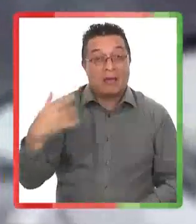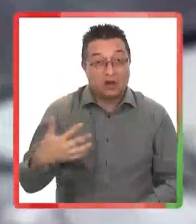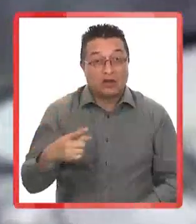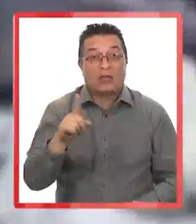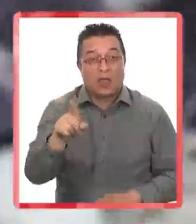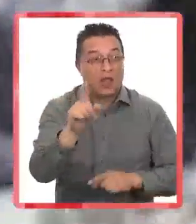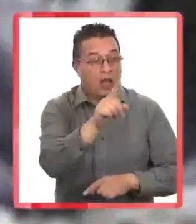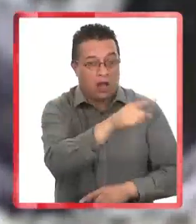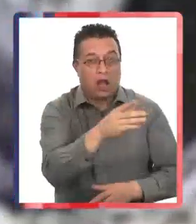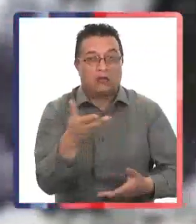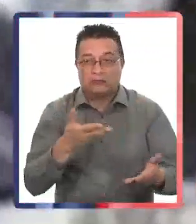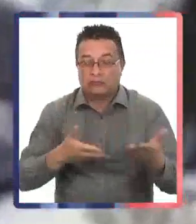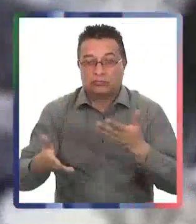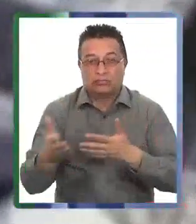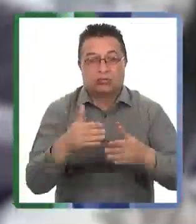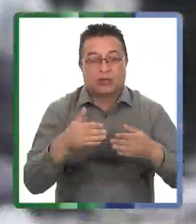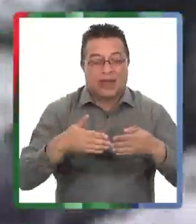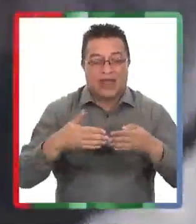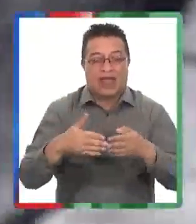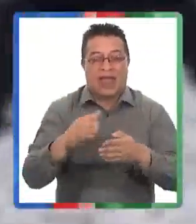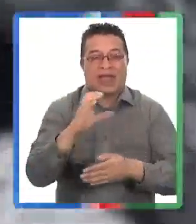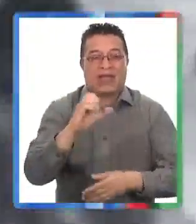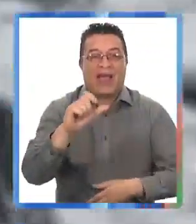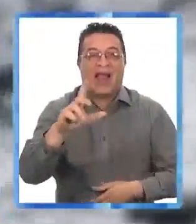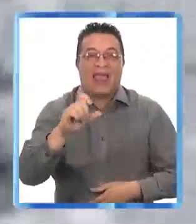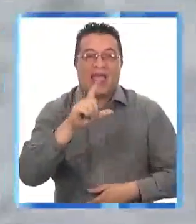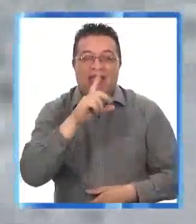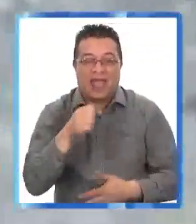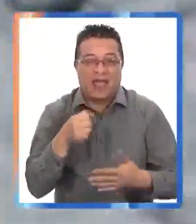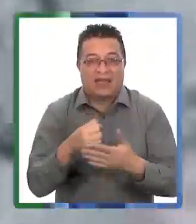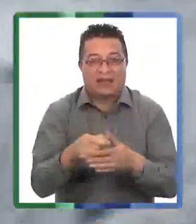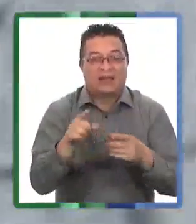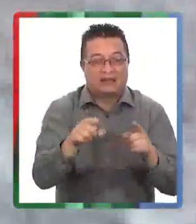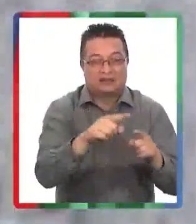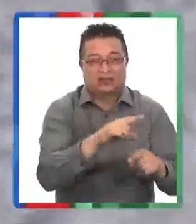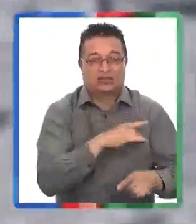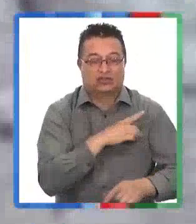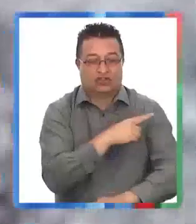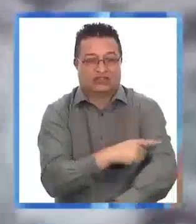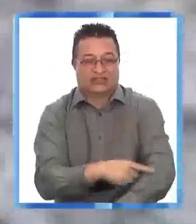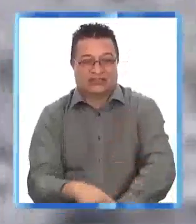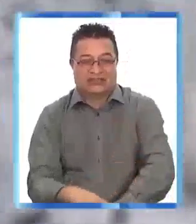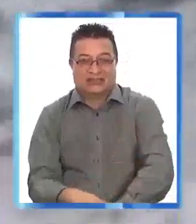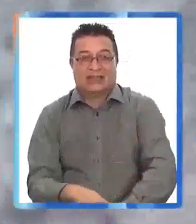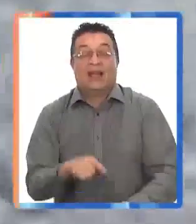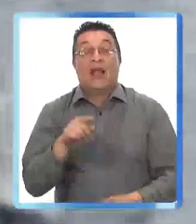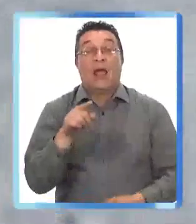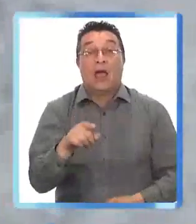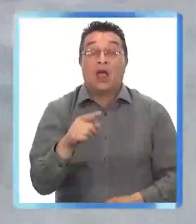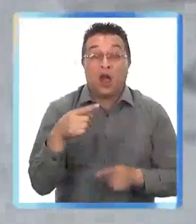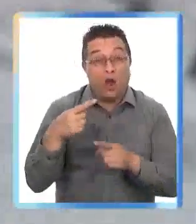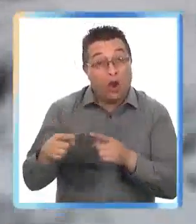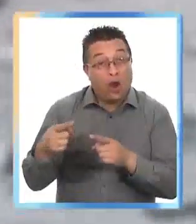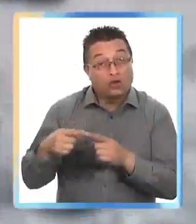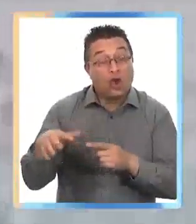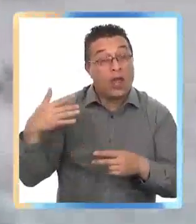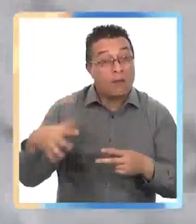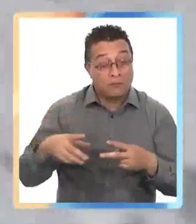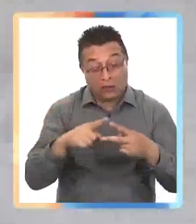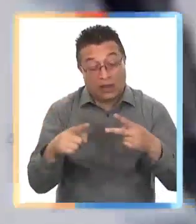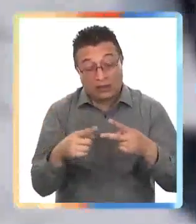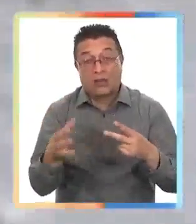marco de caletas o de zonas pesqueras en general en el país. Y lo otro importante es señalar, a propósito de lo que me